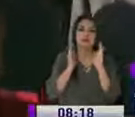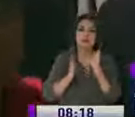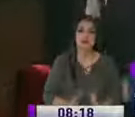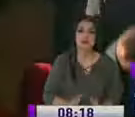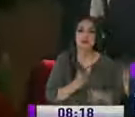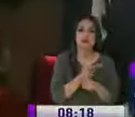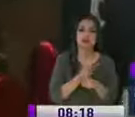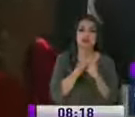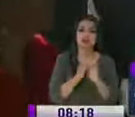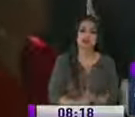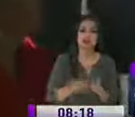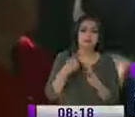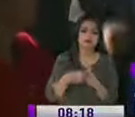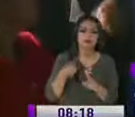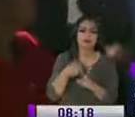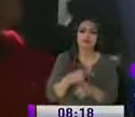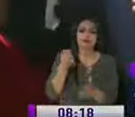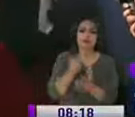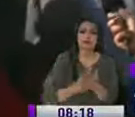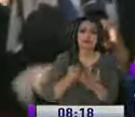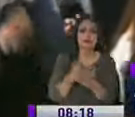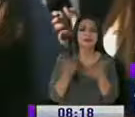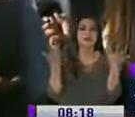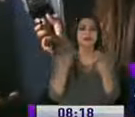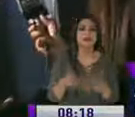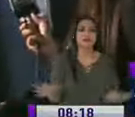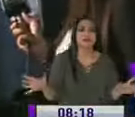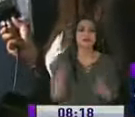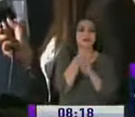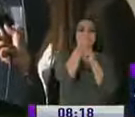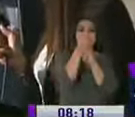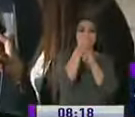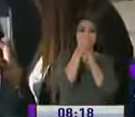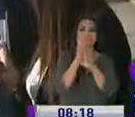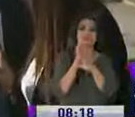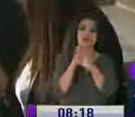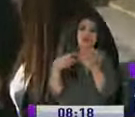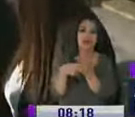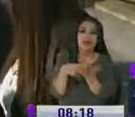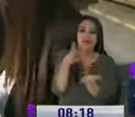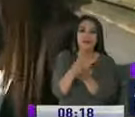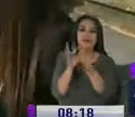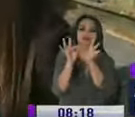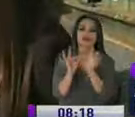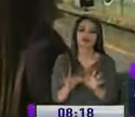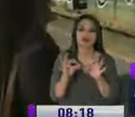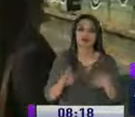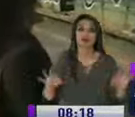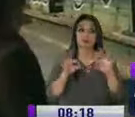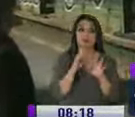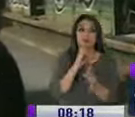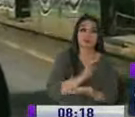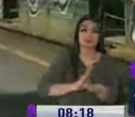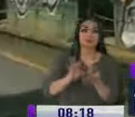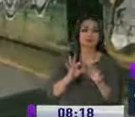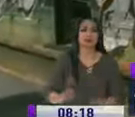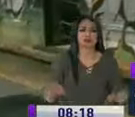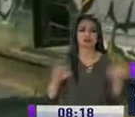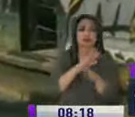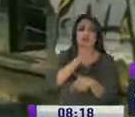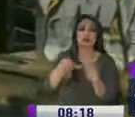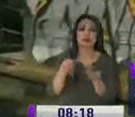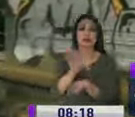luchado varios meses y hemos logrado que se reabra la parada, porque es vital para este barrio, vital para nosotros, y todo el barrio